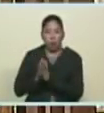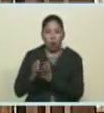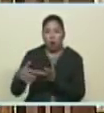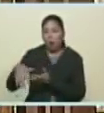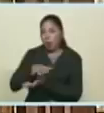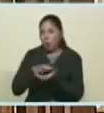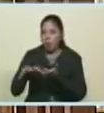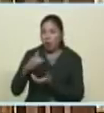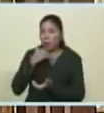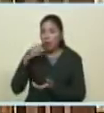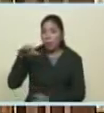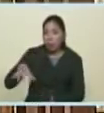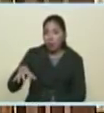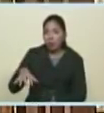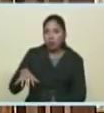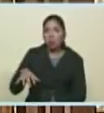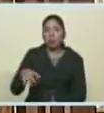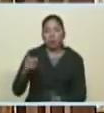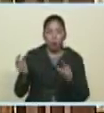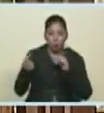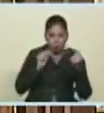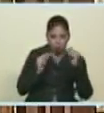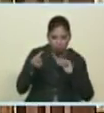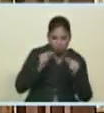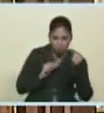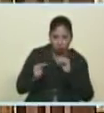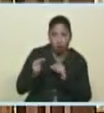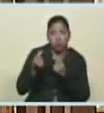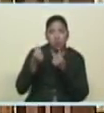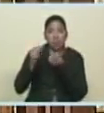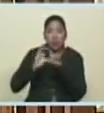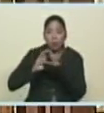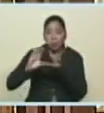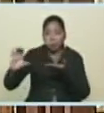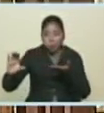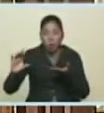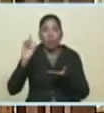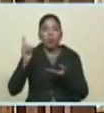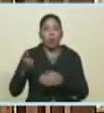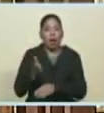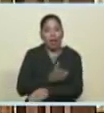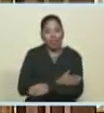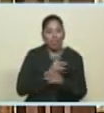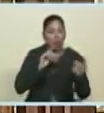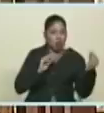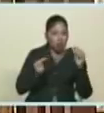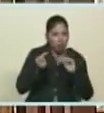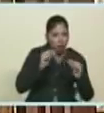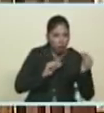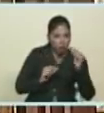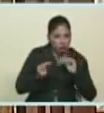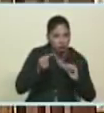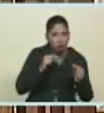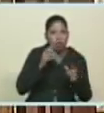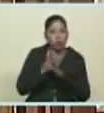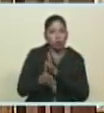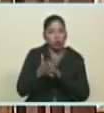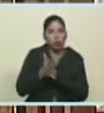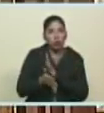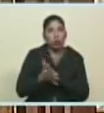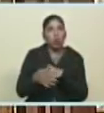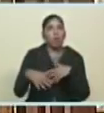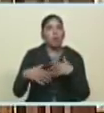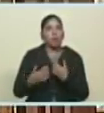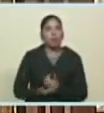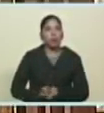y aprobará anualmente los recursos que se destinarán al Fondo de Compensación Interterritorial y a las áreas de inversión